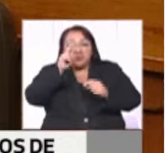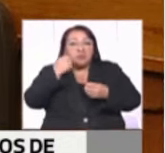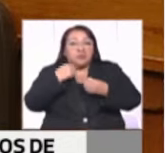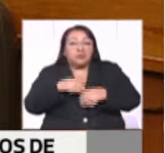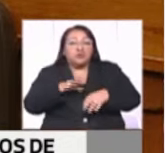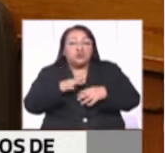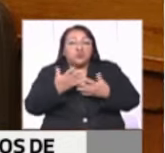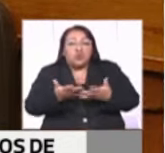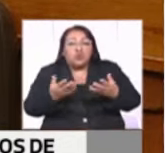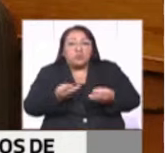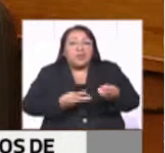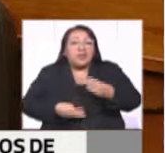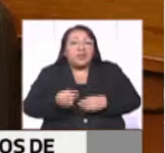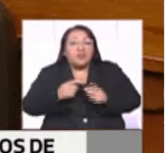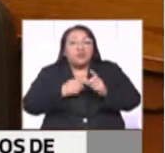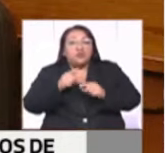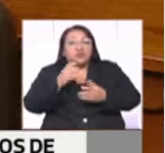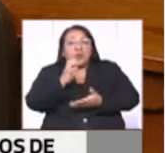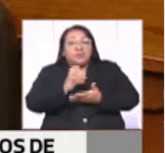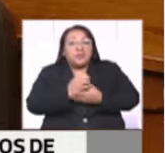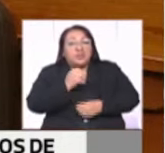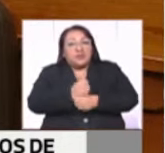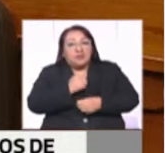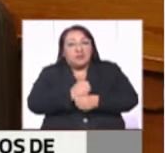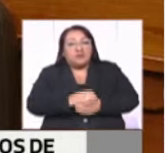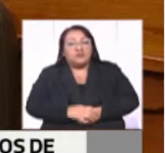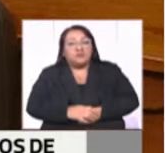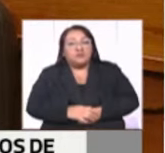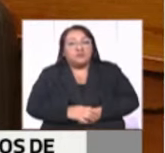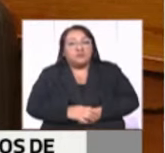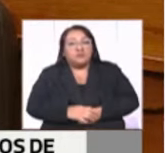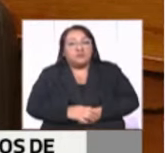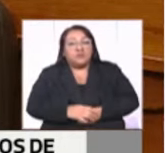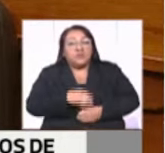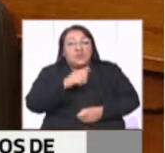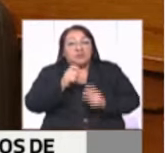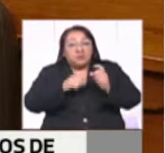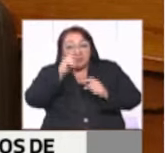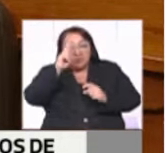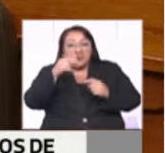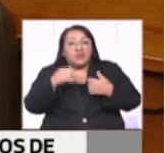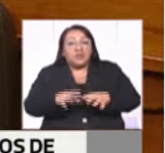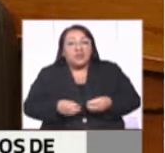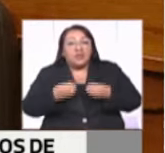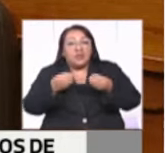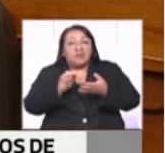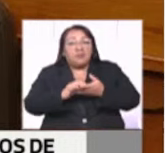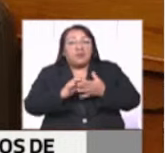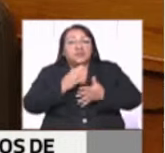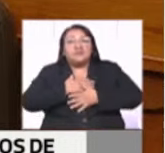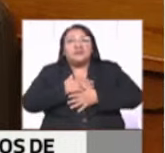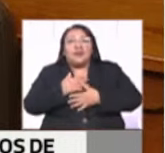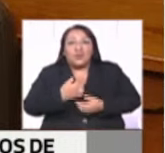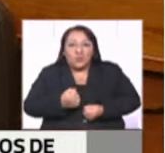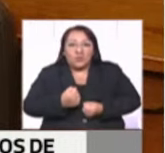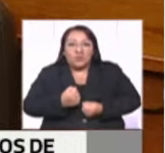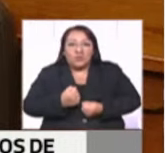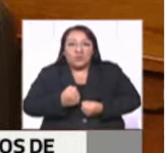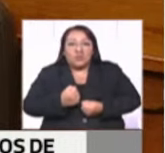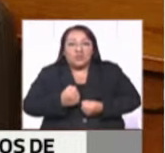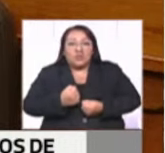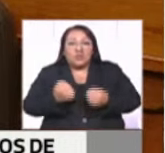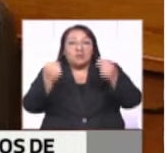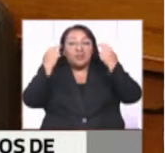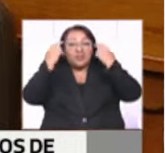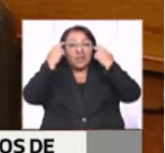su mercadería y por ende su capital de trabajo, en cada peruano que ha quedado mal de salud y